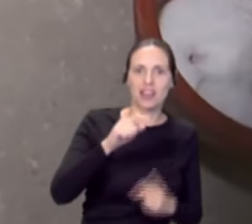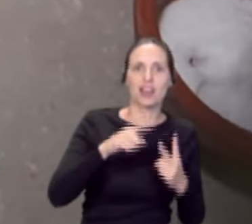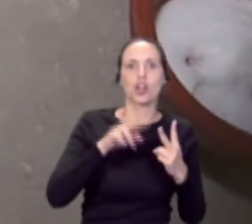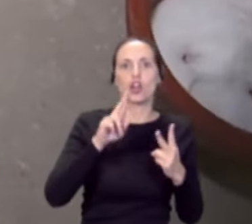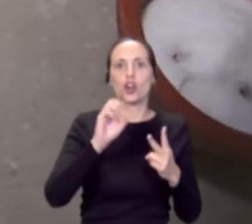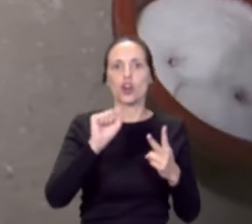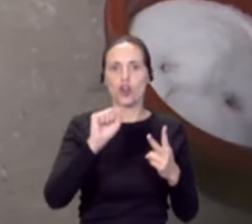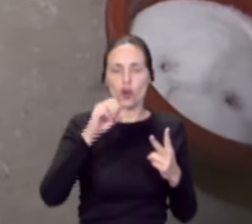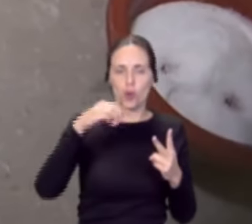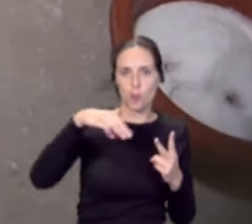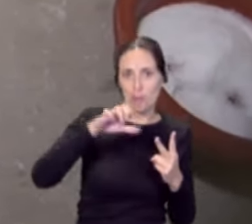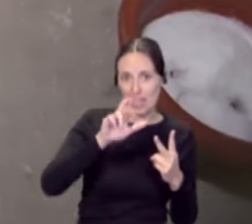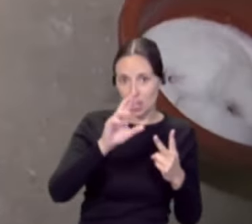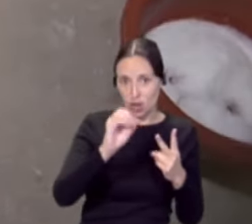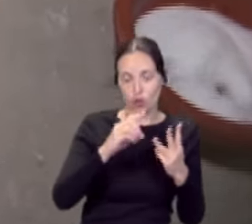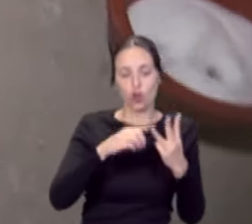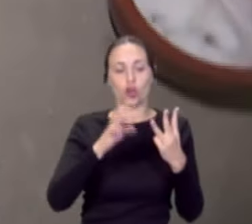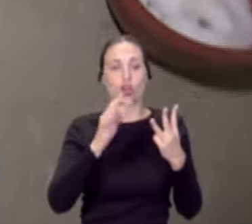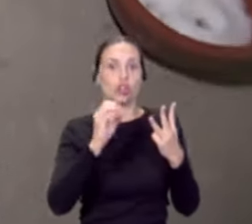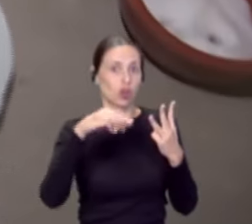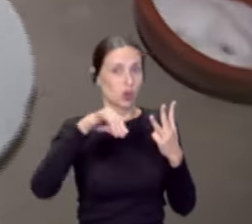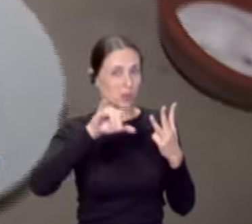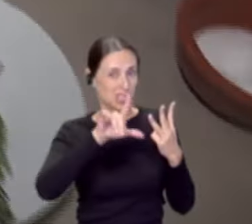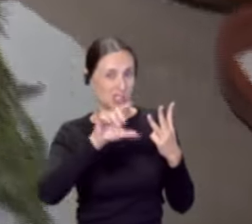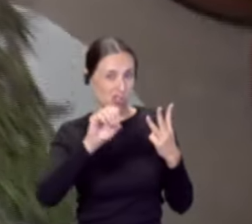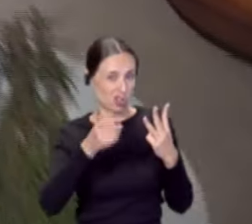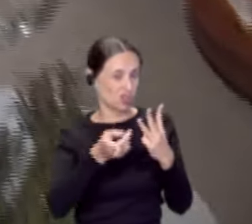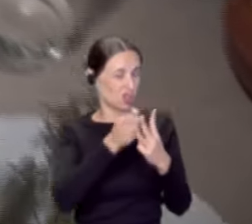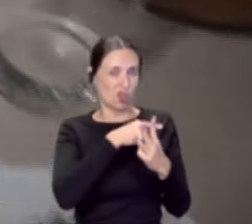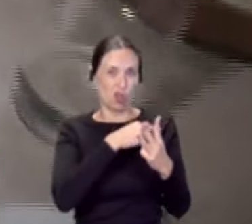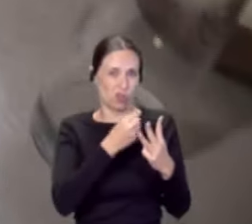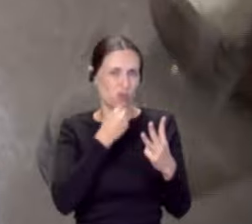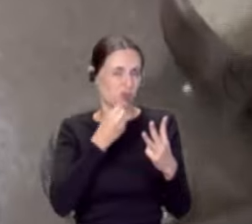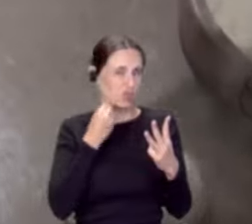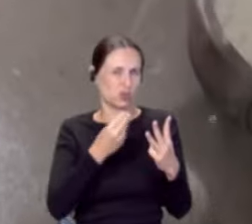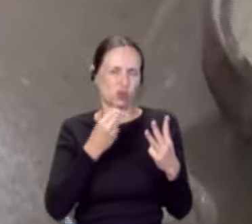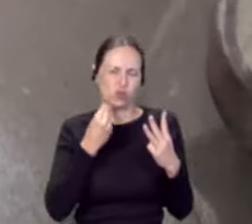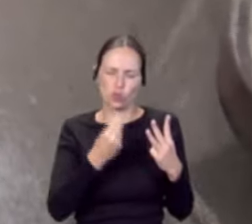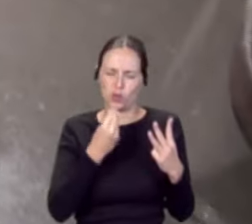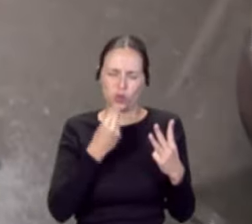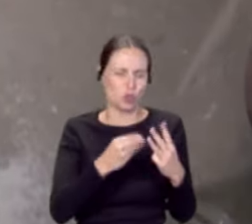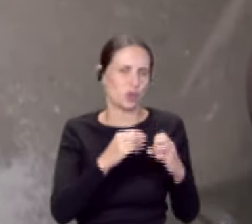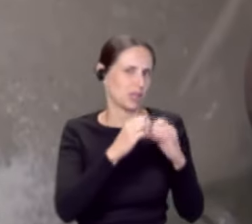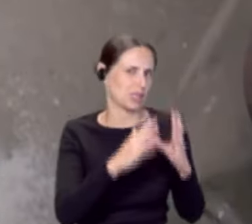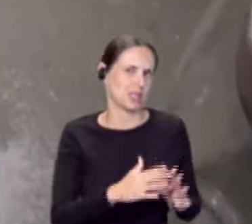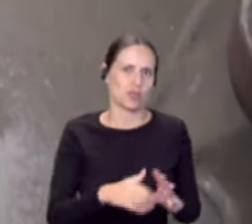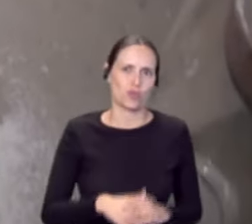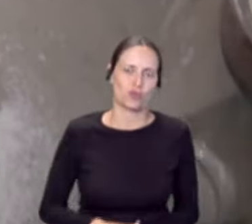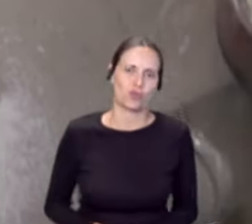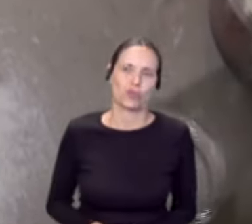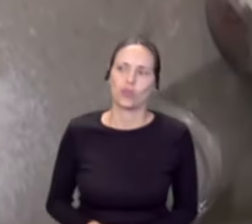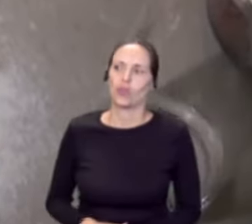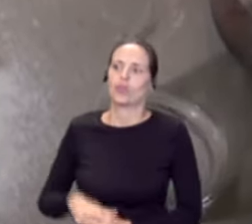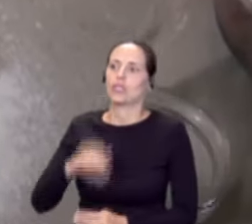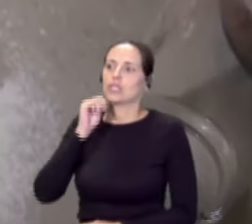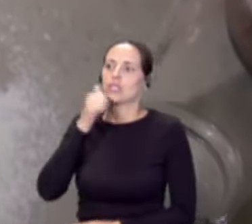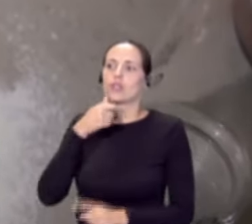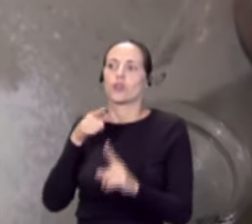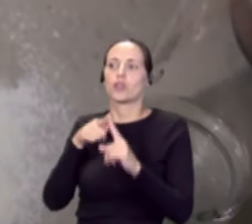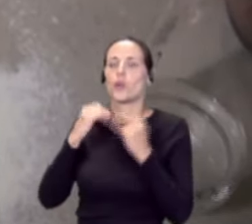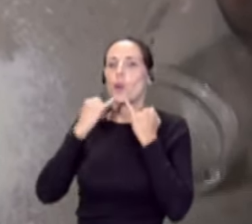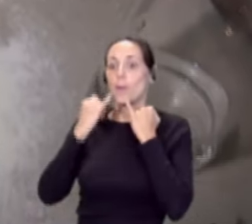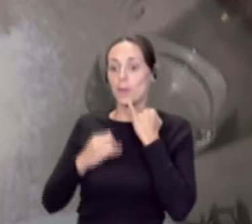estas especies porque es lo que le da un saborcito súper, súper, súper, súper casero. ¿Y cuál es el secreto para que quede la pasta así bien?